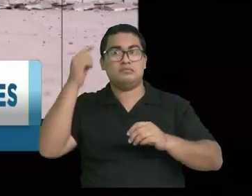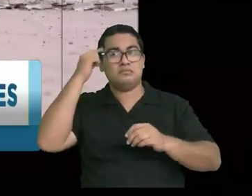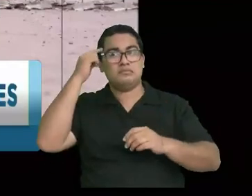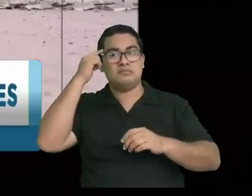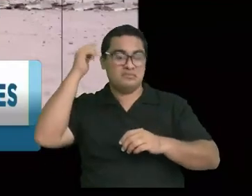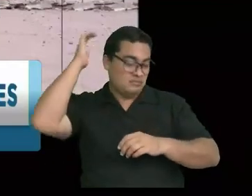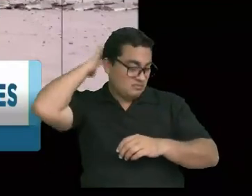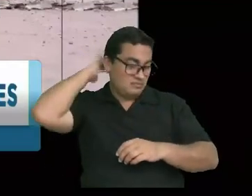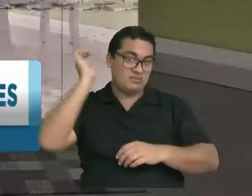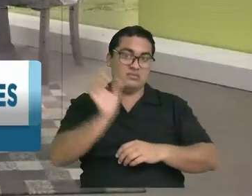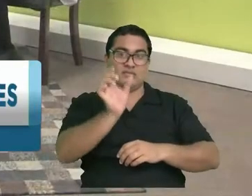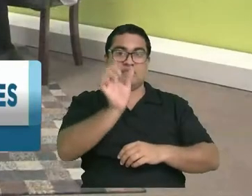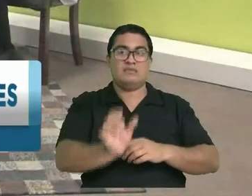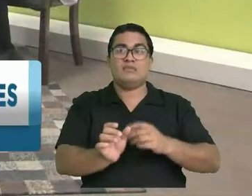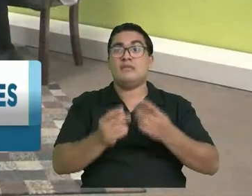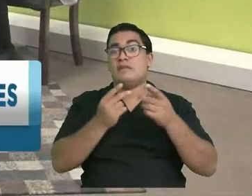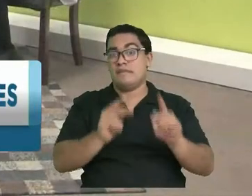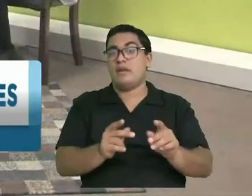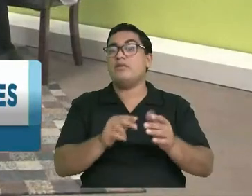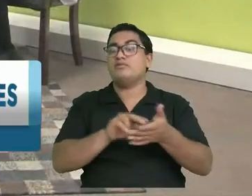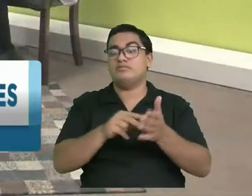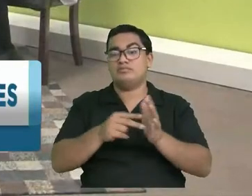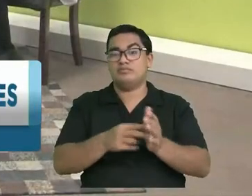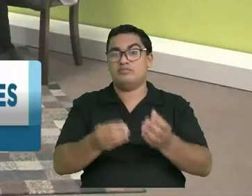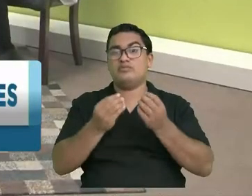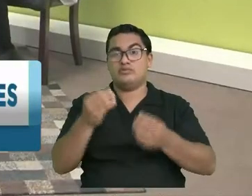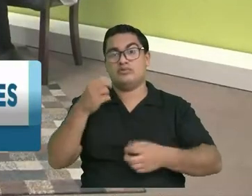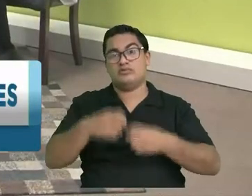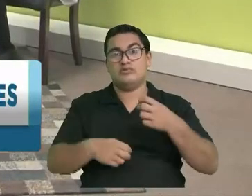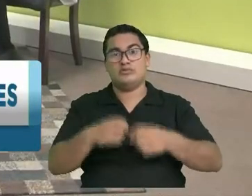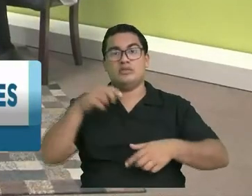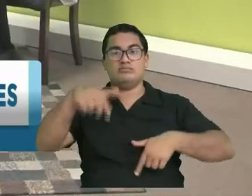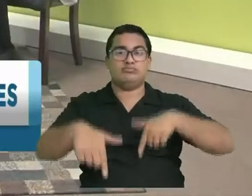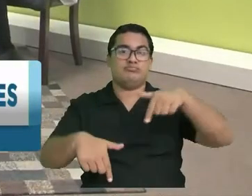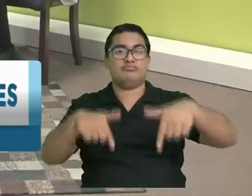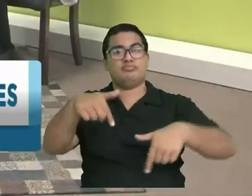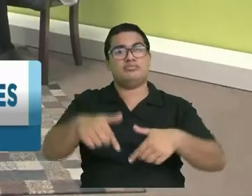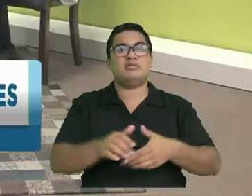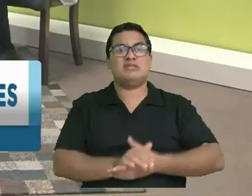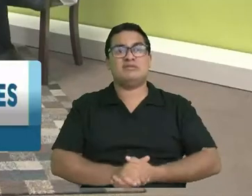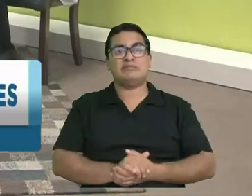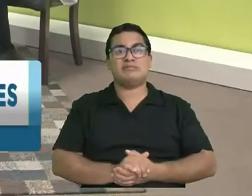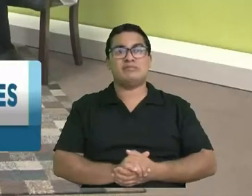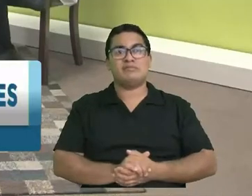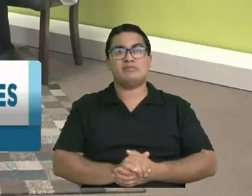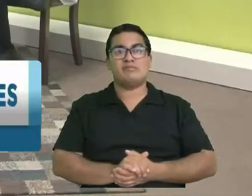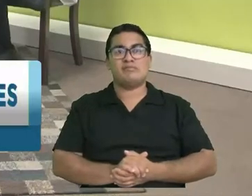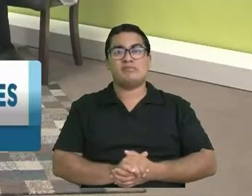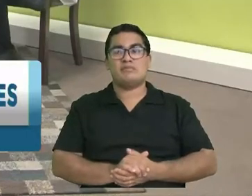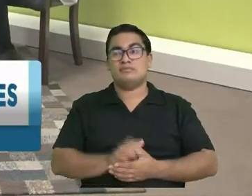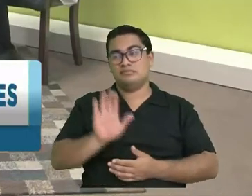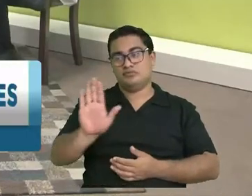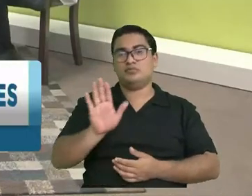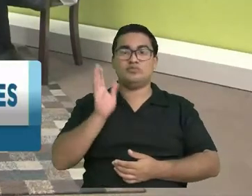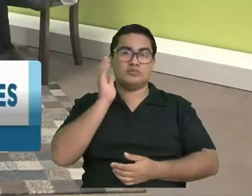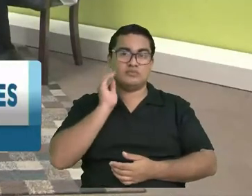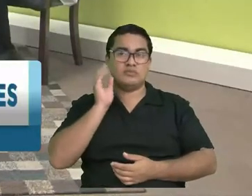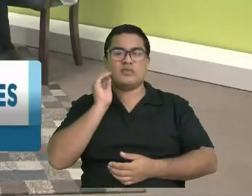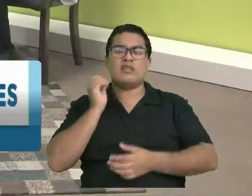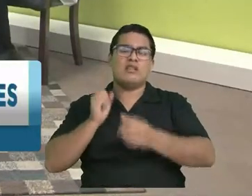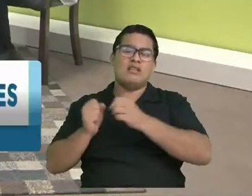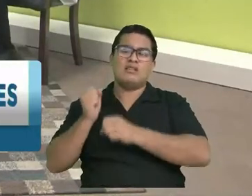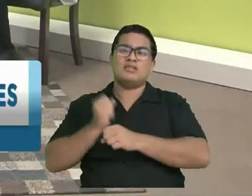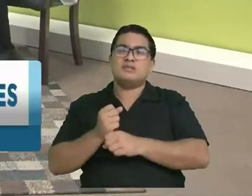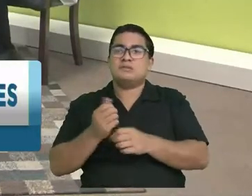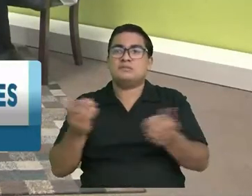columna, pero no tienen que ver con el uso prolongado de este calzado. Precisamente en su vasta experiencia, doctor, ¿cuántos años tiene usted de